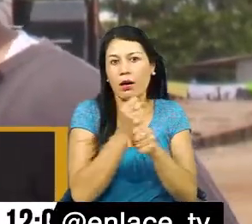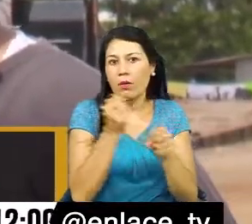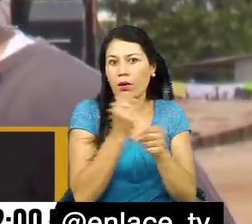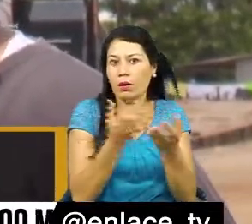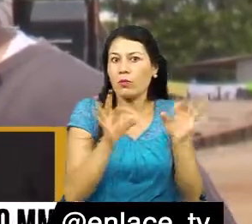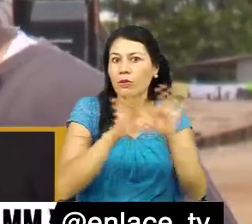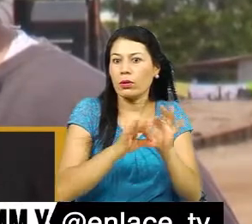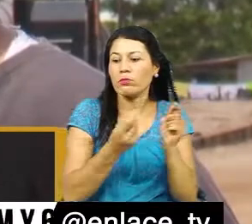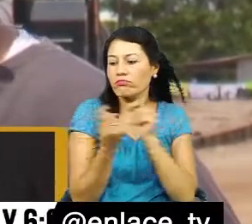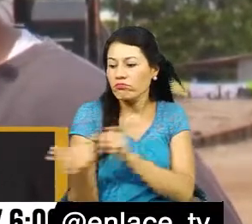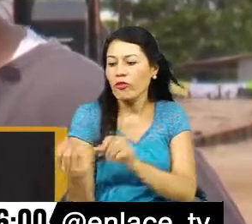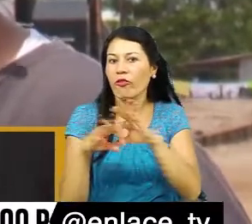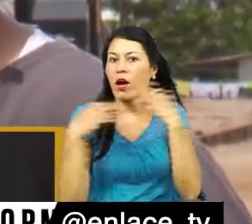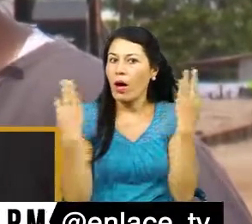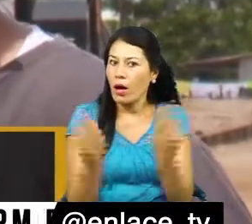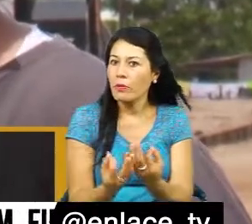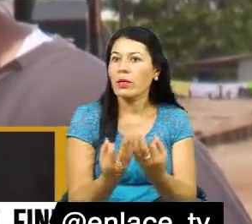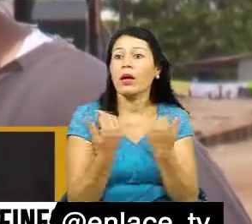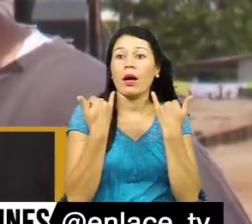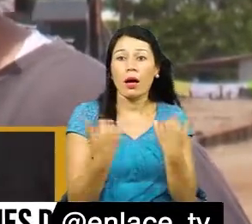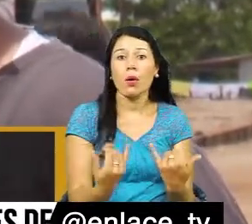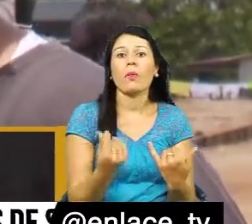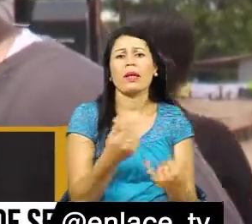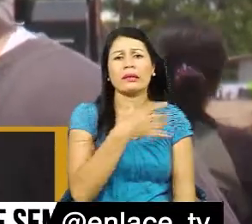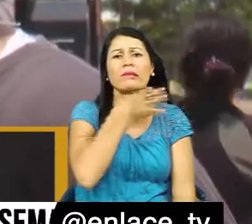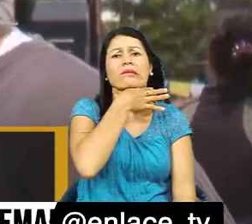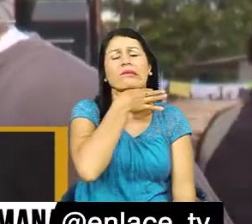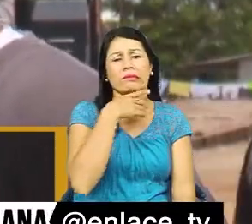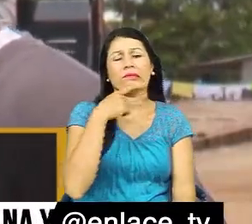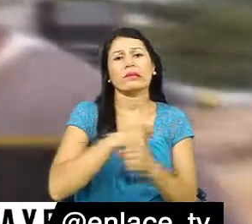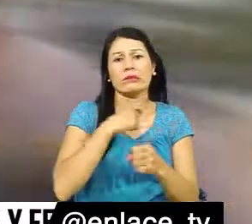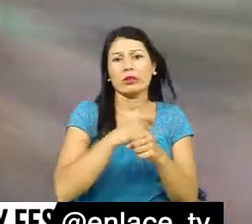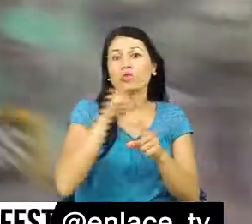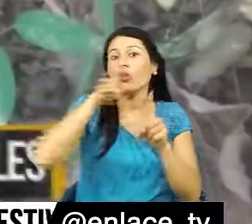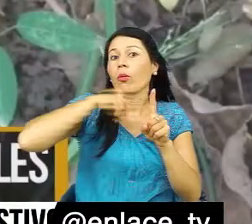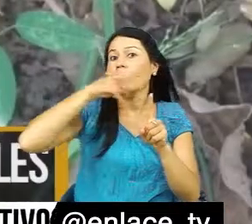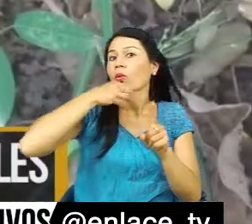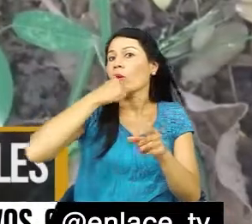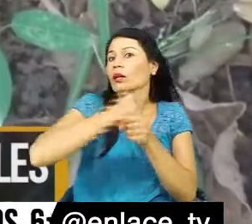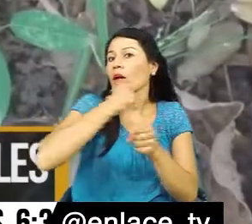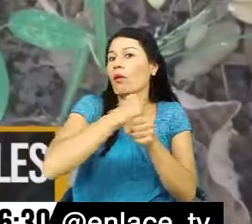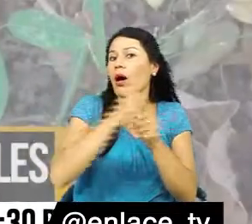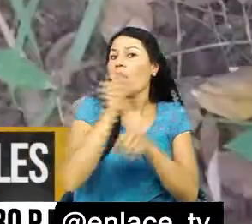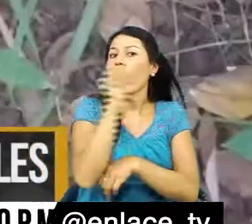¿verdad? En estos momentos estamos graves de dinero, ¿no? 2 meses sin producir casi.